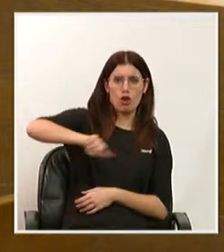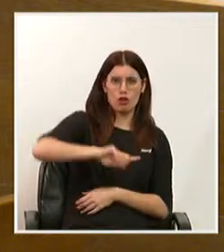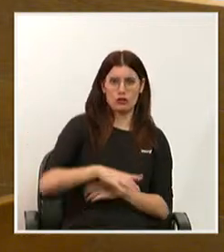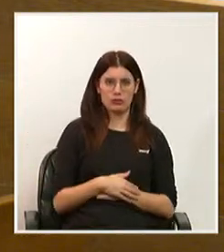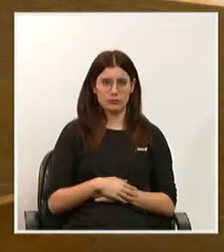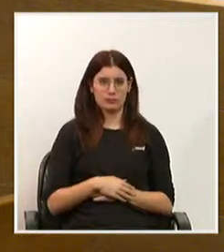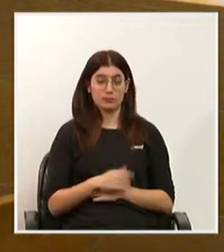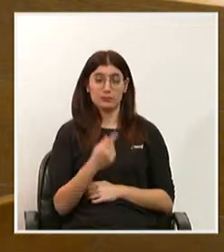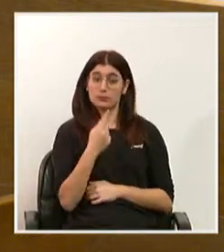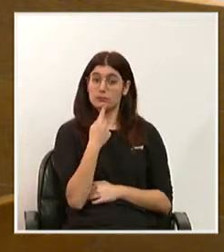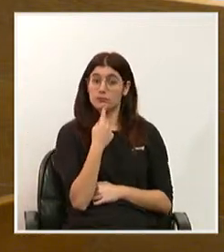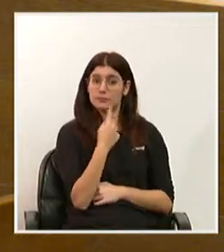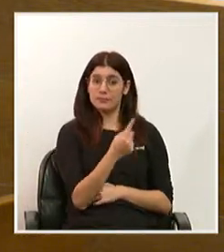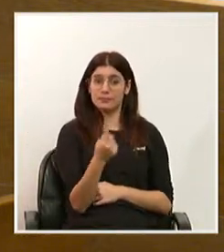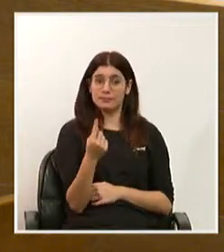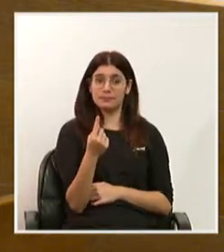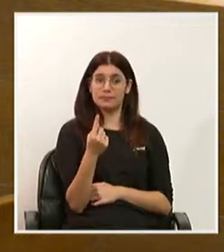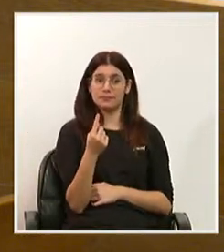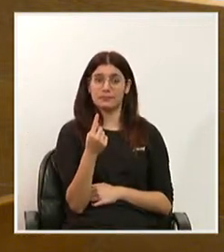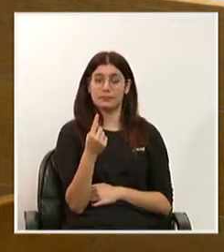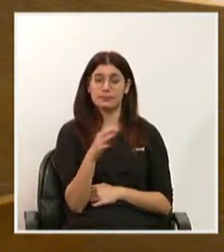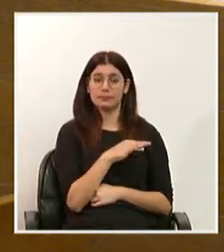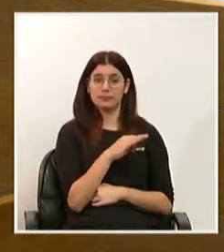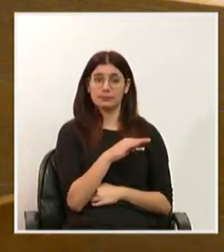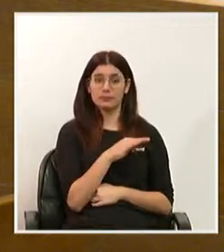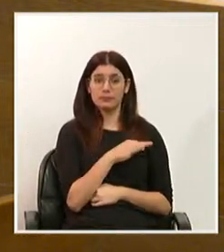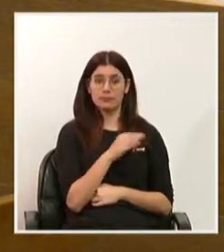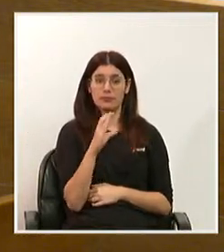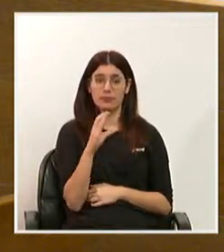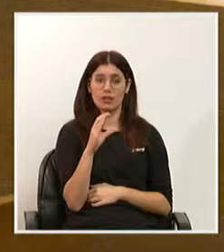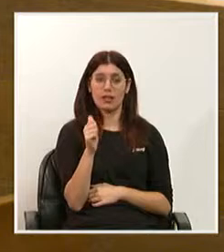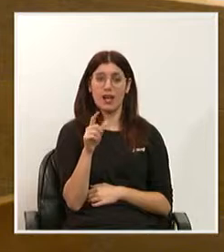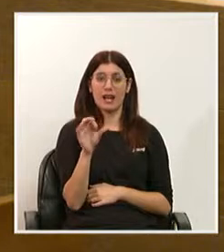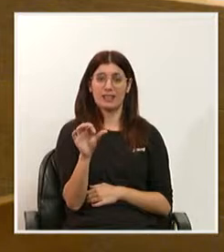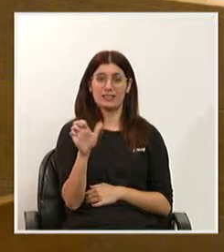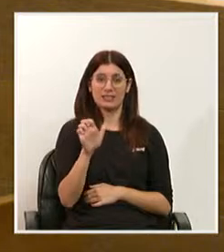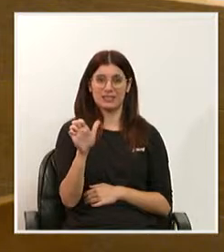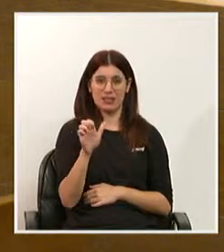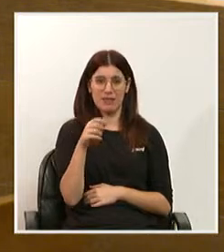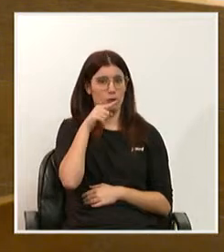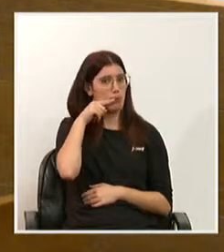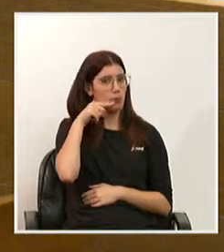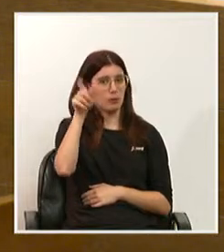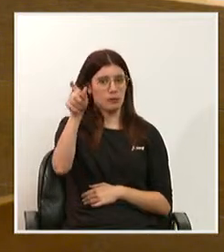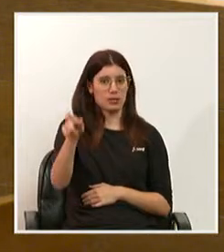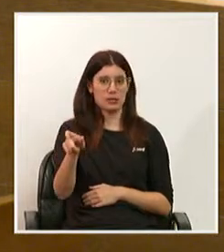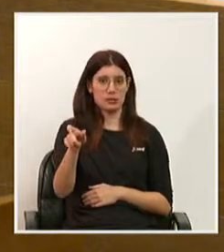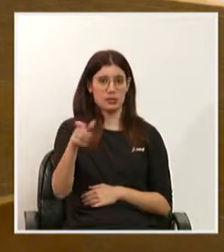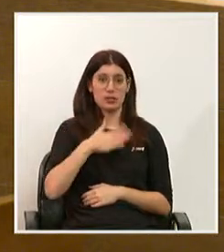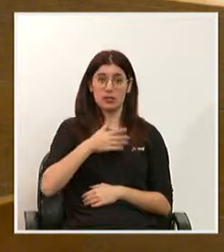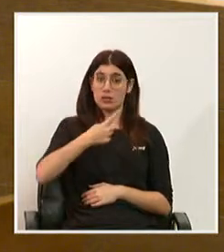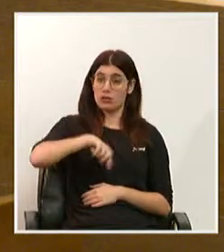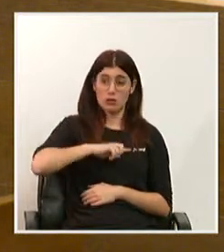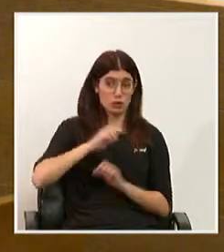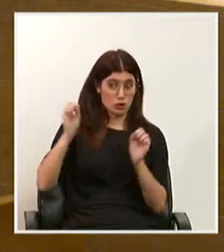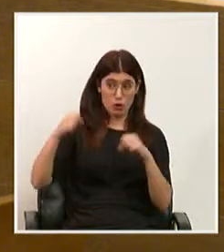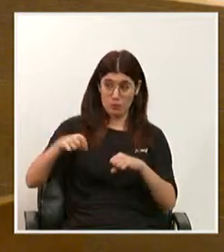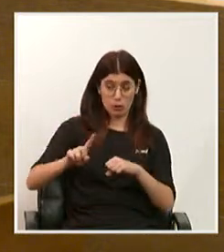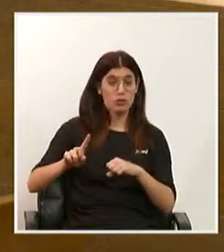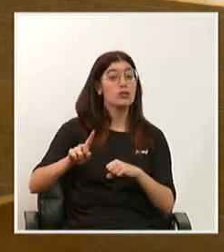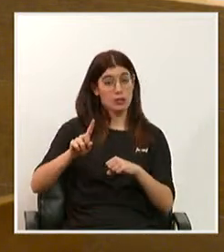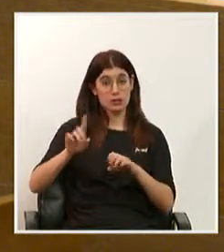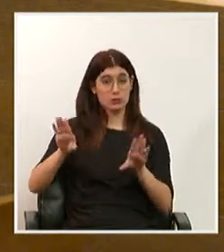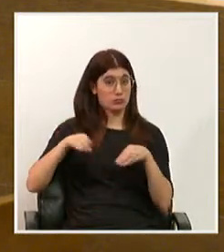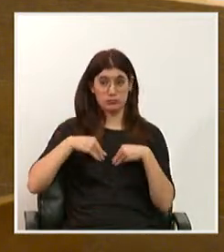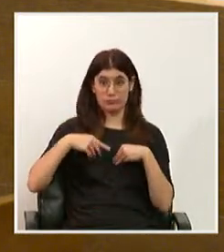decía el señor de Carles estve de compromís no lo vamos a consentir efectivamente no